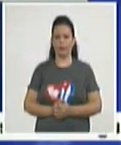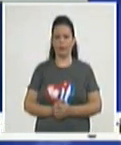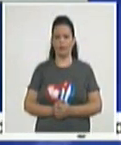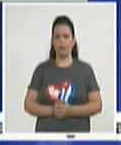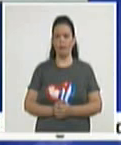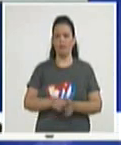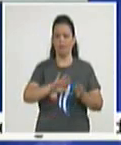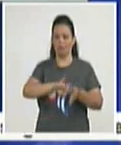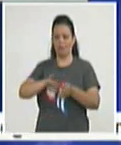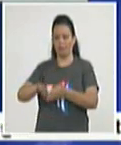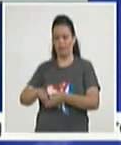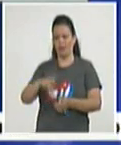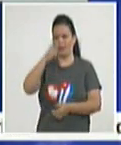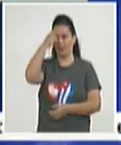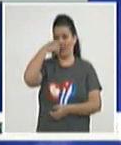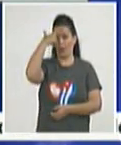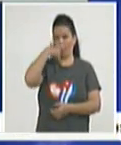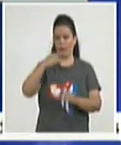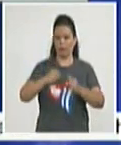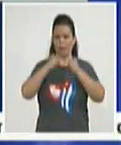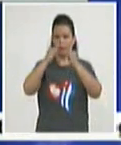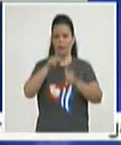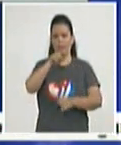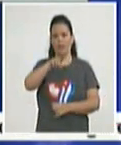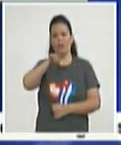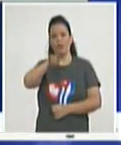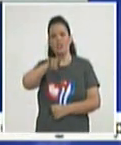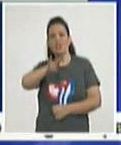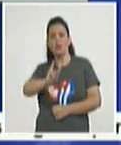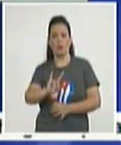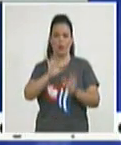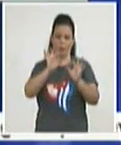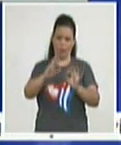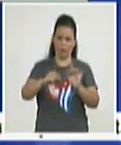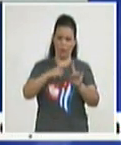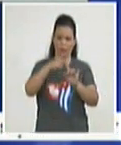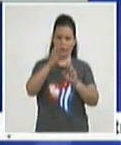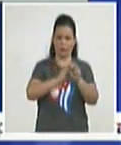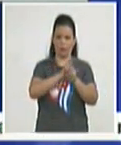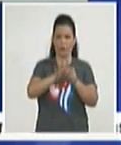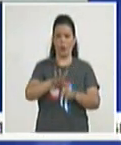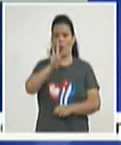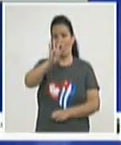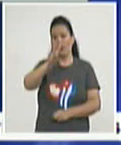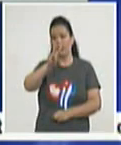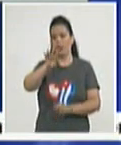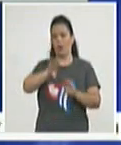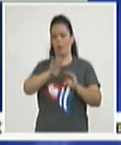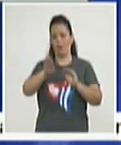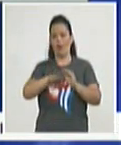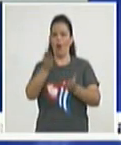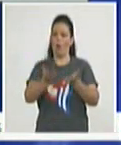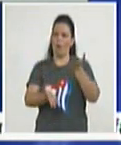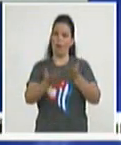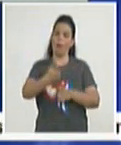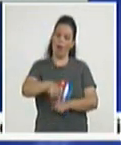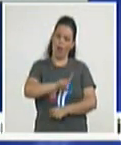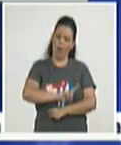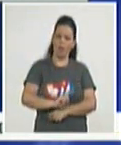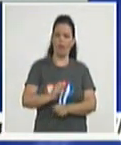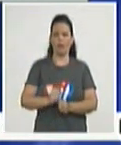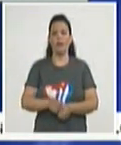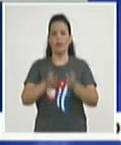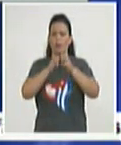Ciego de Ávila reporta 119 casos autóctonos, 42 casos menos en relación con la jornada anterior y con